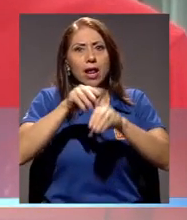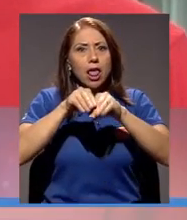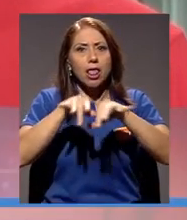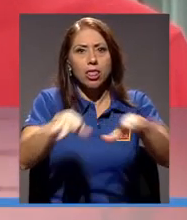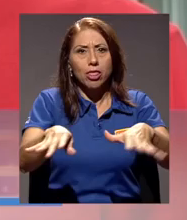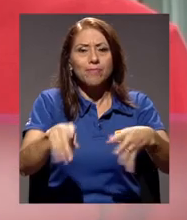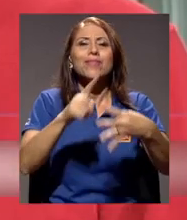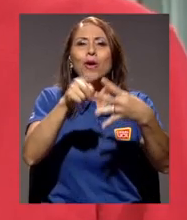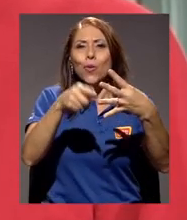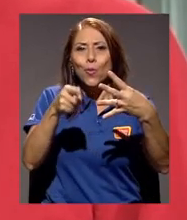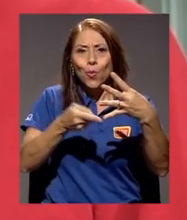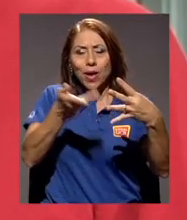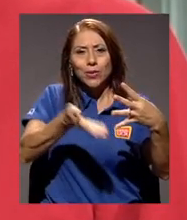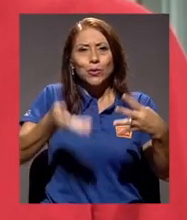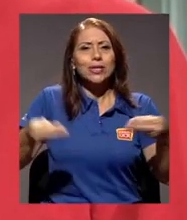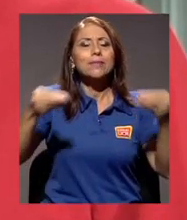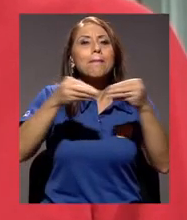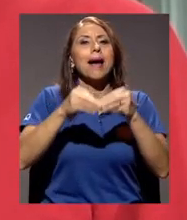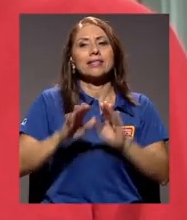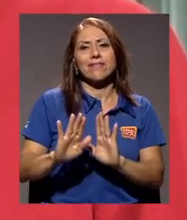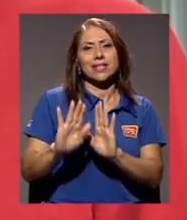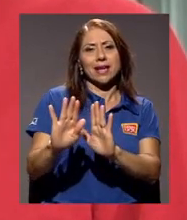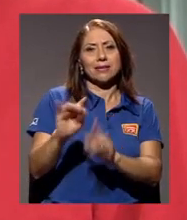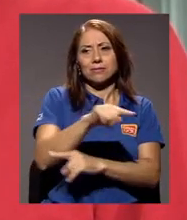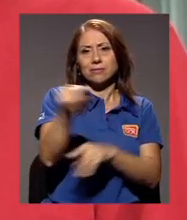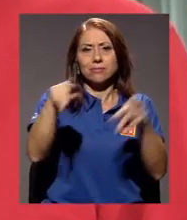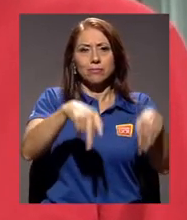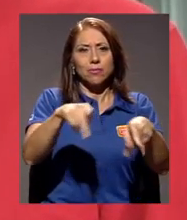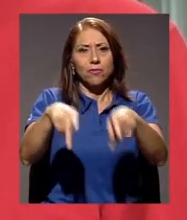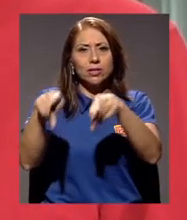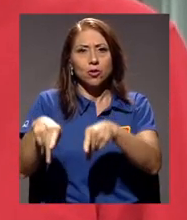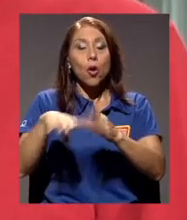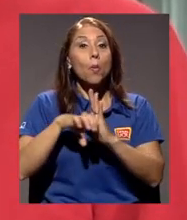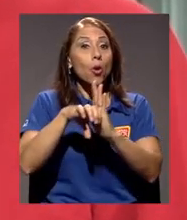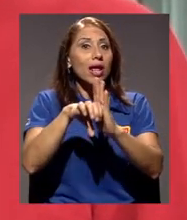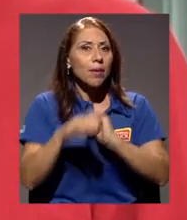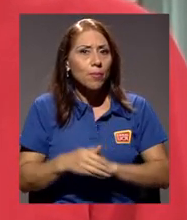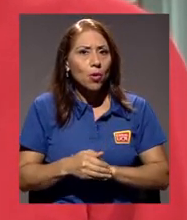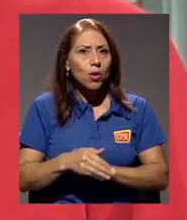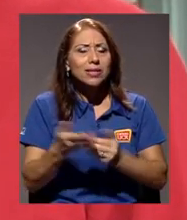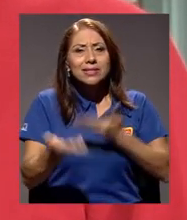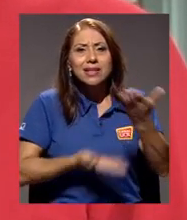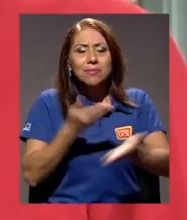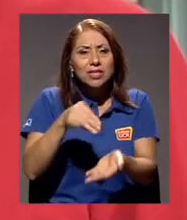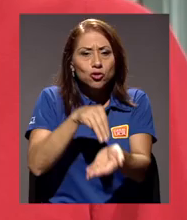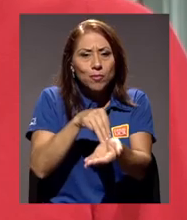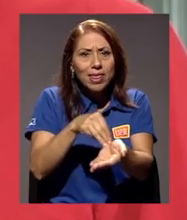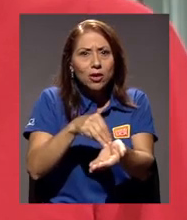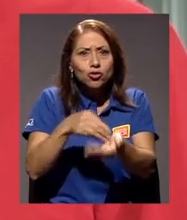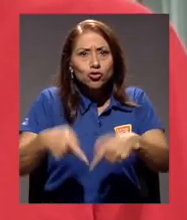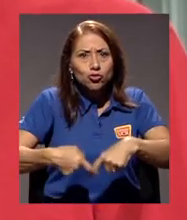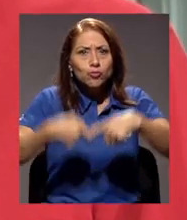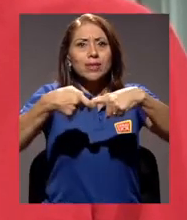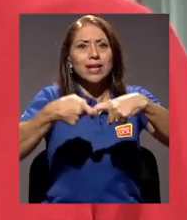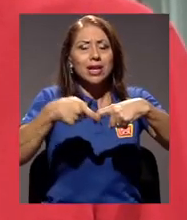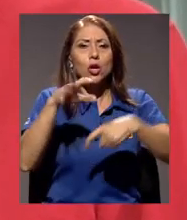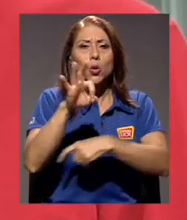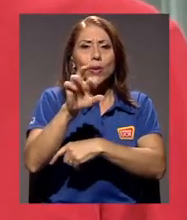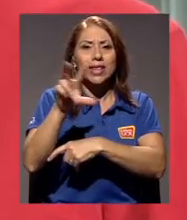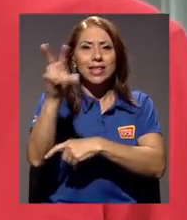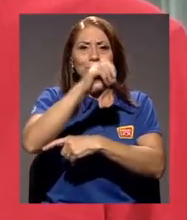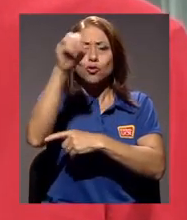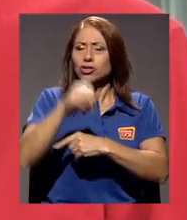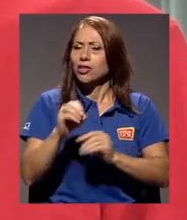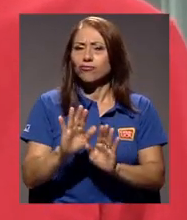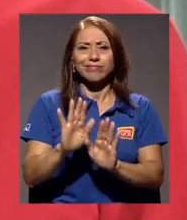reciben más rechazo en la población. Por ejemplo, suspender servicios médicos es rechazado por el 93% de la población.